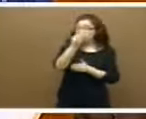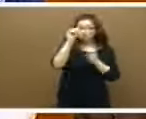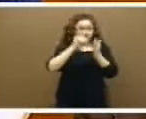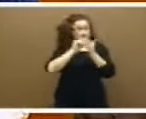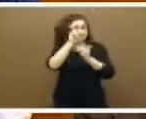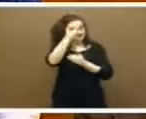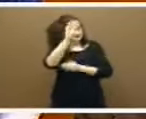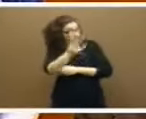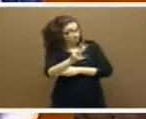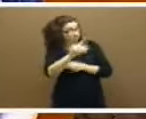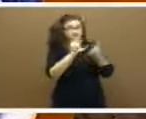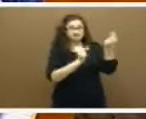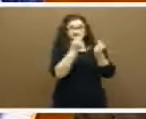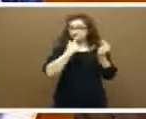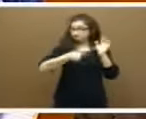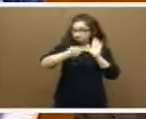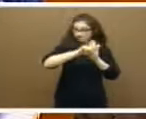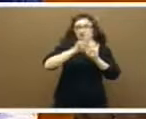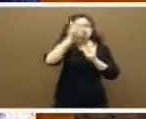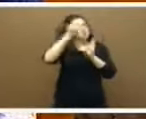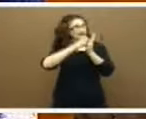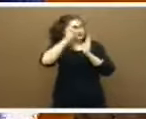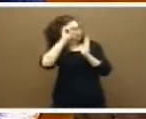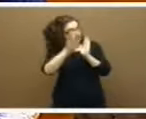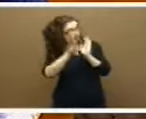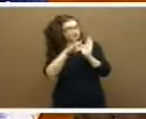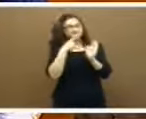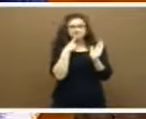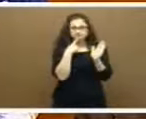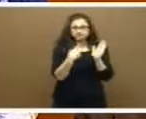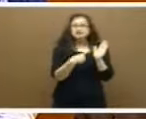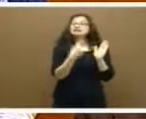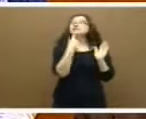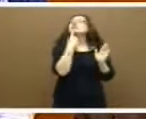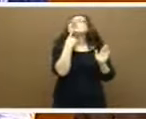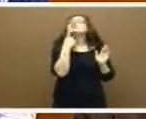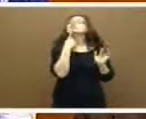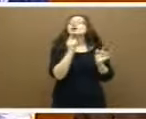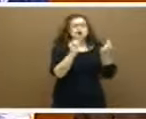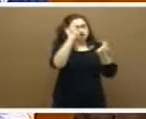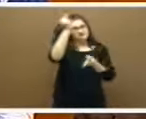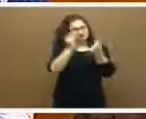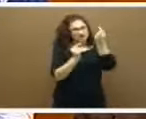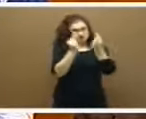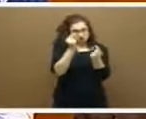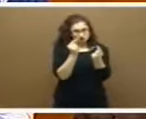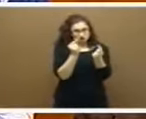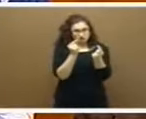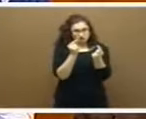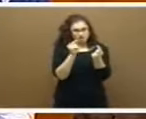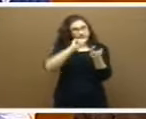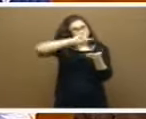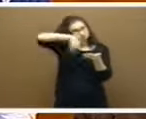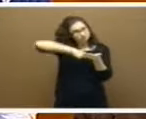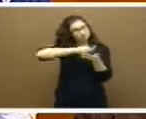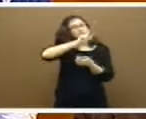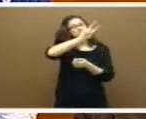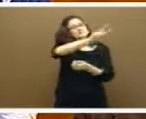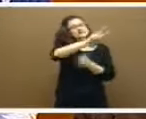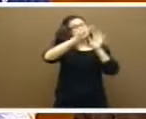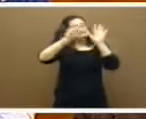2013, en el año 2014, que según dice el convenio regulador que usted firmó el 27 de diciembre del